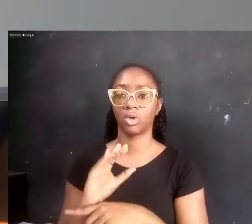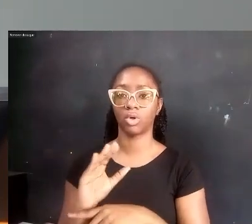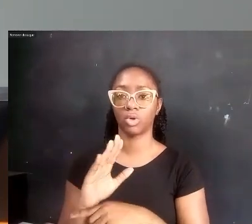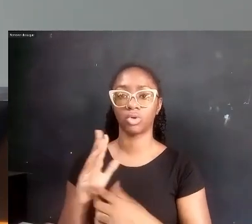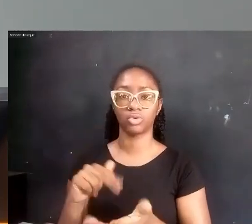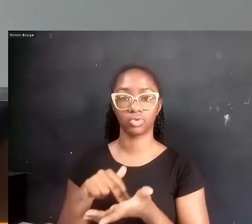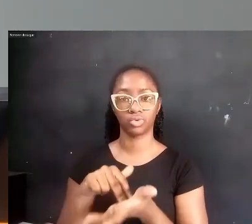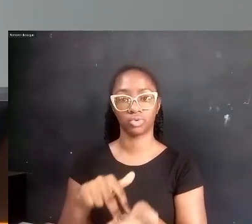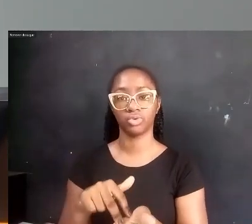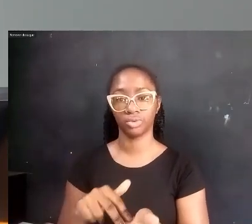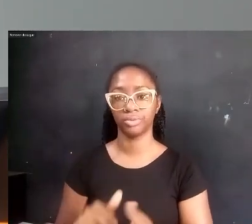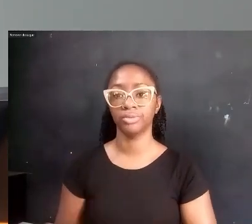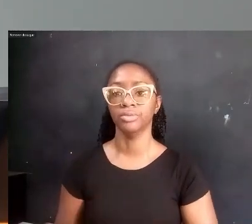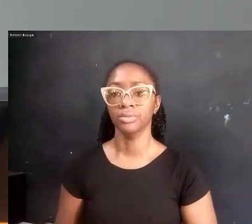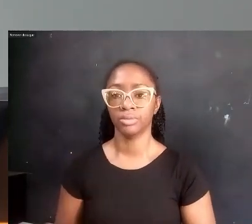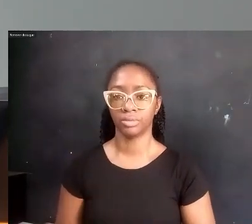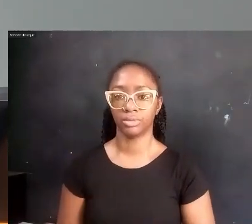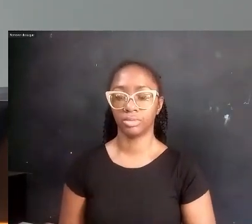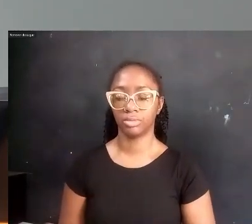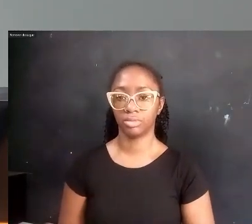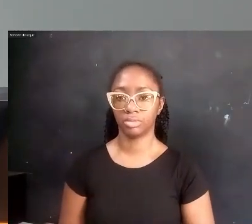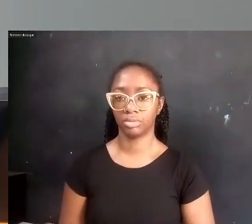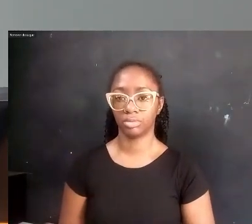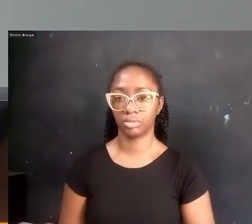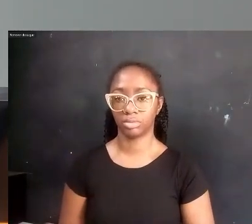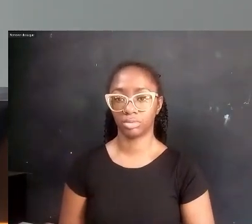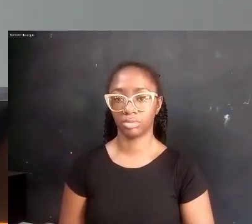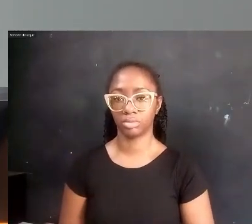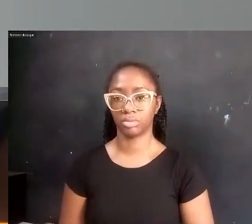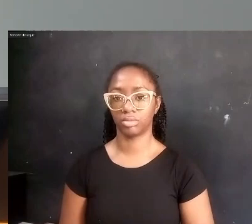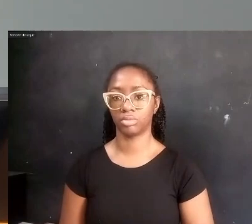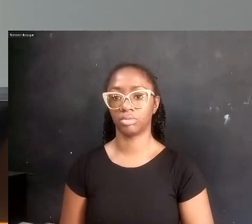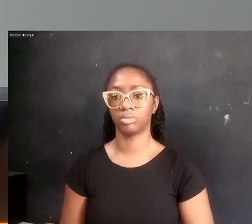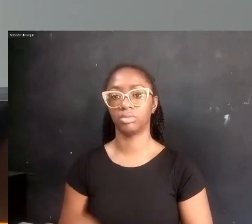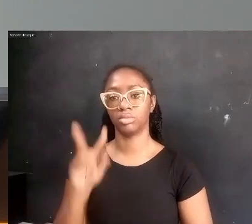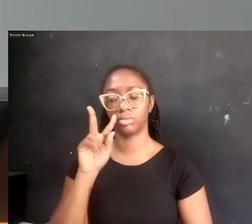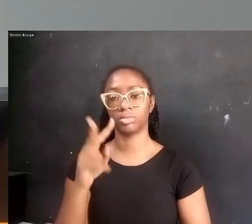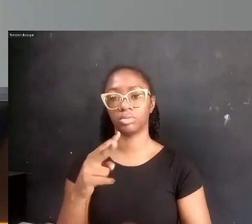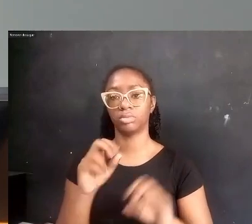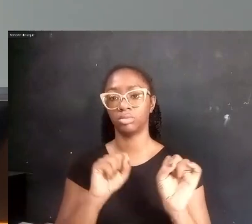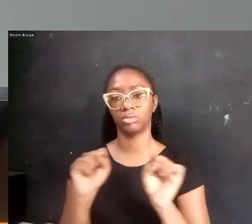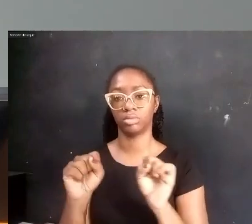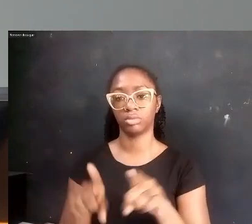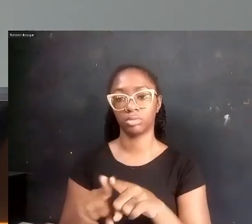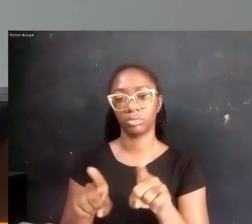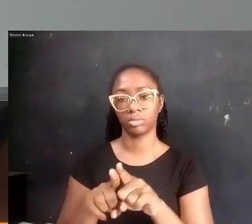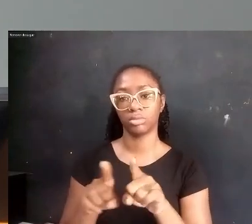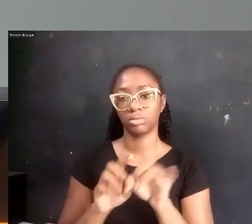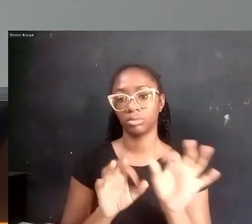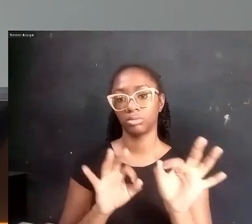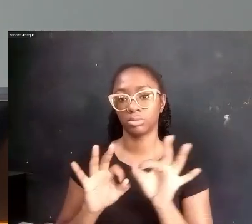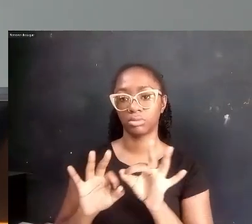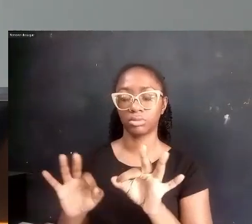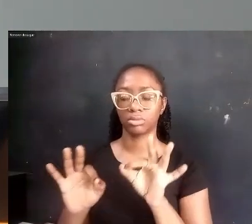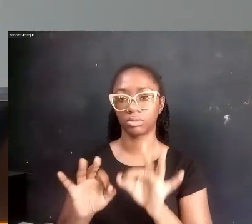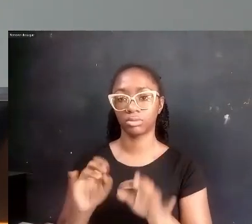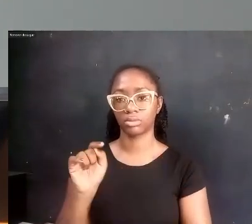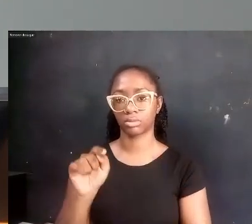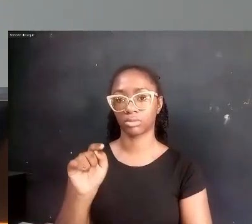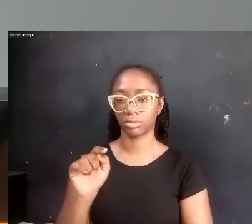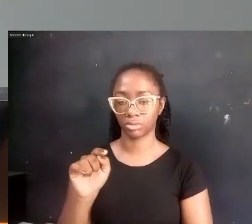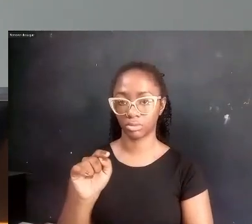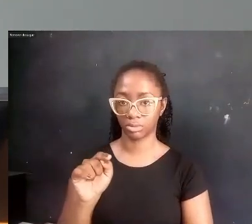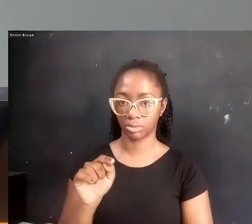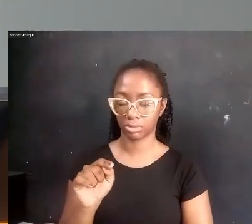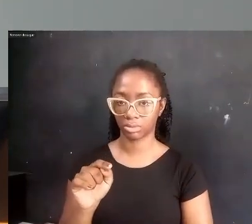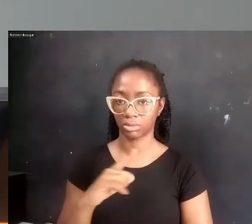transformador en una perspectiva más moderna. Pero en Francia vivimos sobre o con, gracias